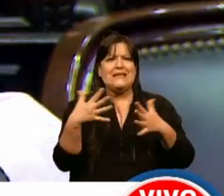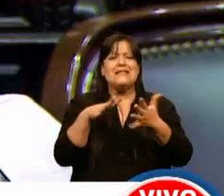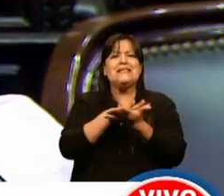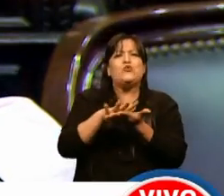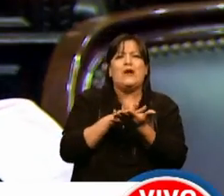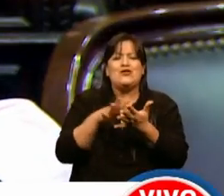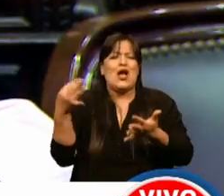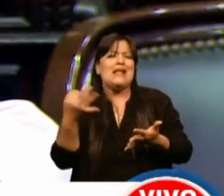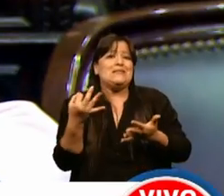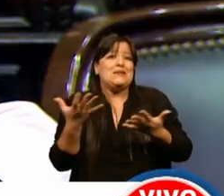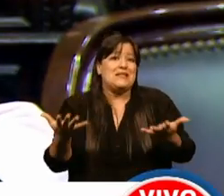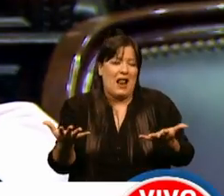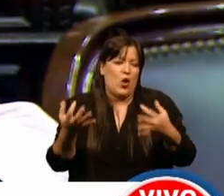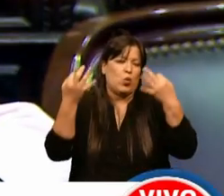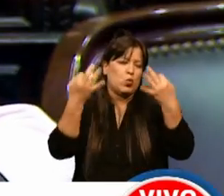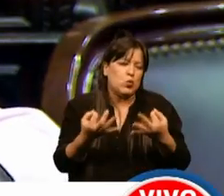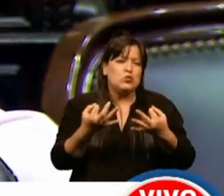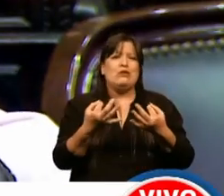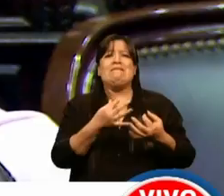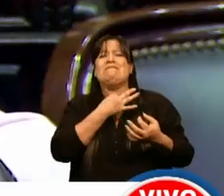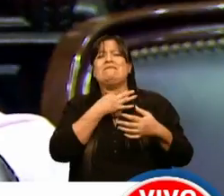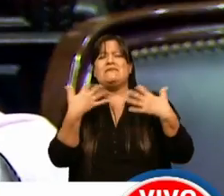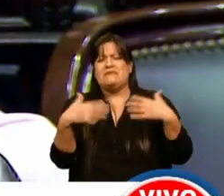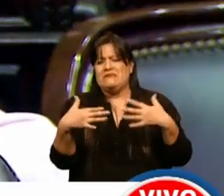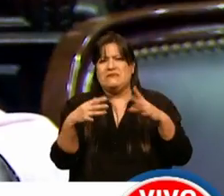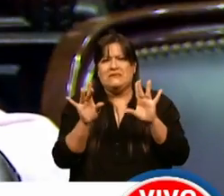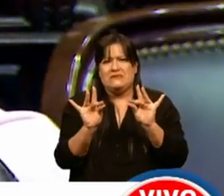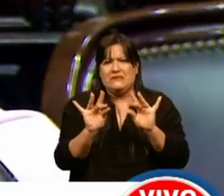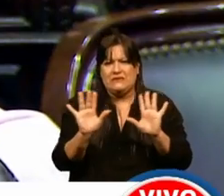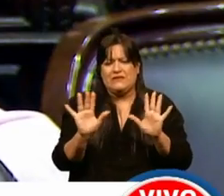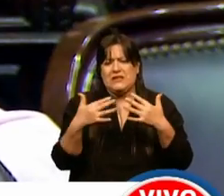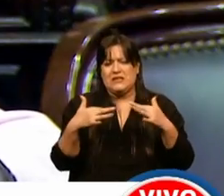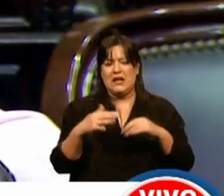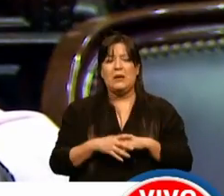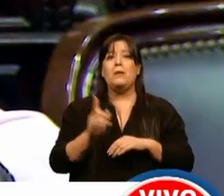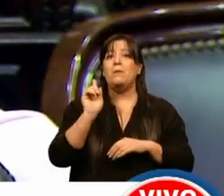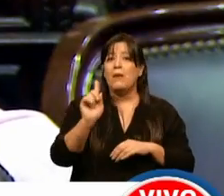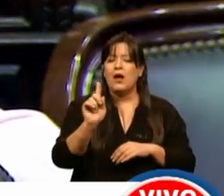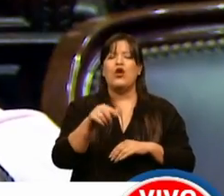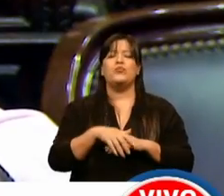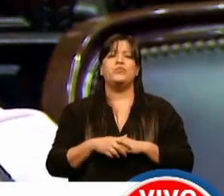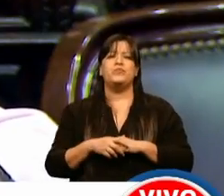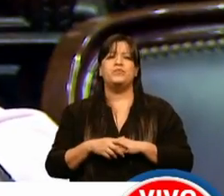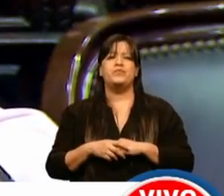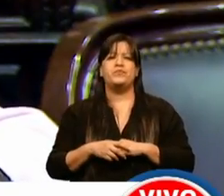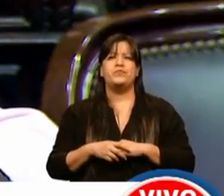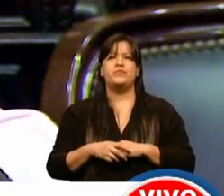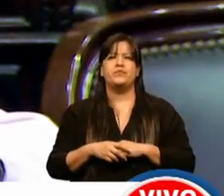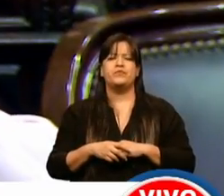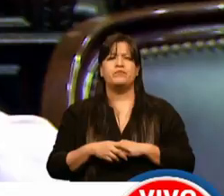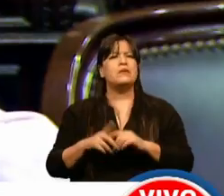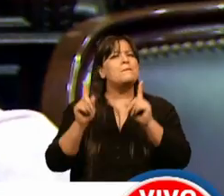especial muy excepcional con una crisis muy profunda siempre el juicio de eso y